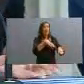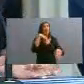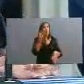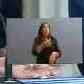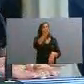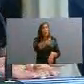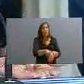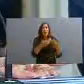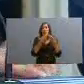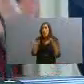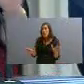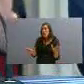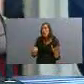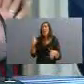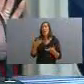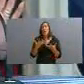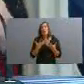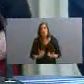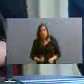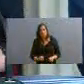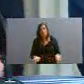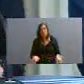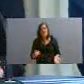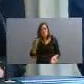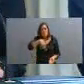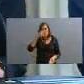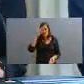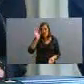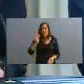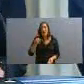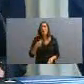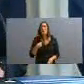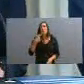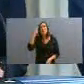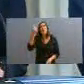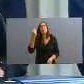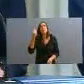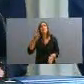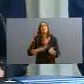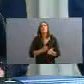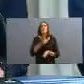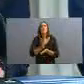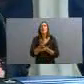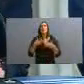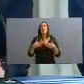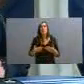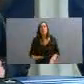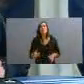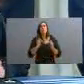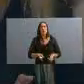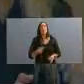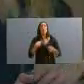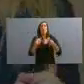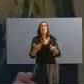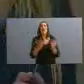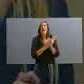gente queda en libertad. Ustedes saben lo que yo pienso en materia de derechos humanos y de garantías. No soy precisamente una de